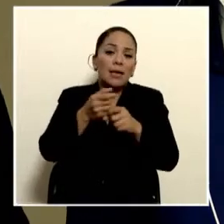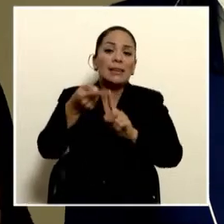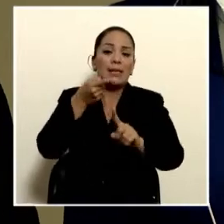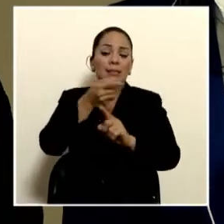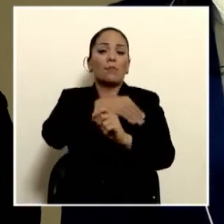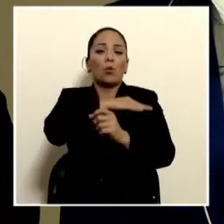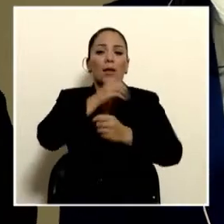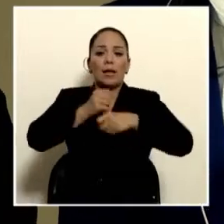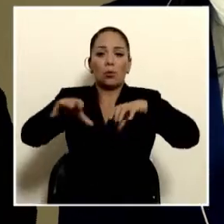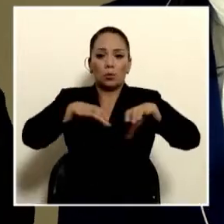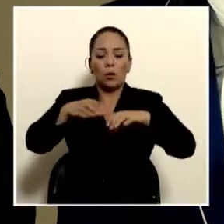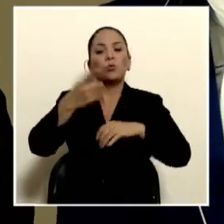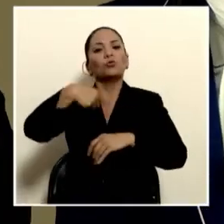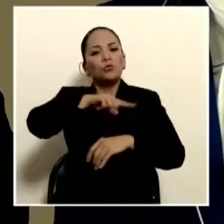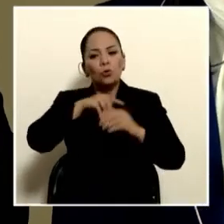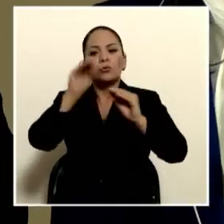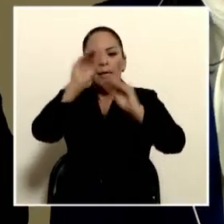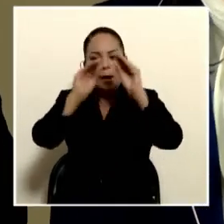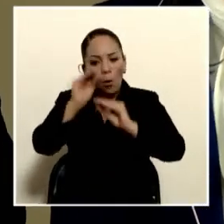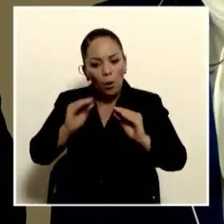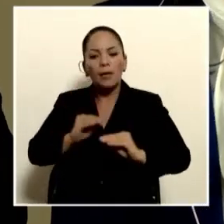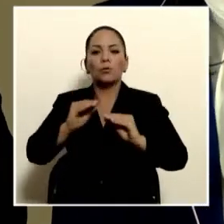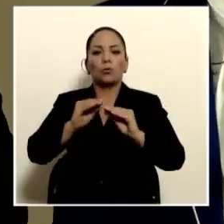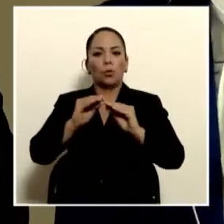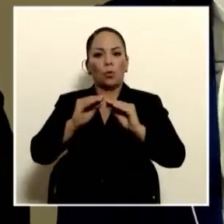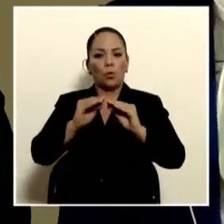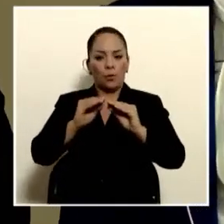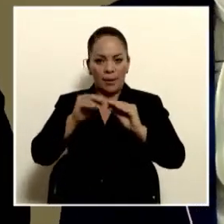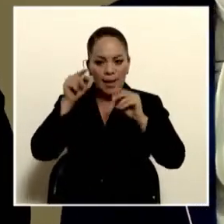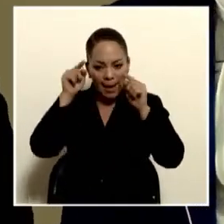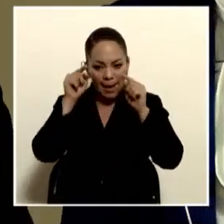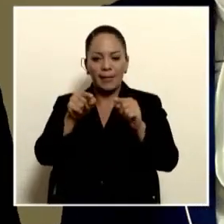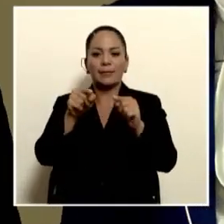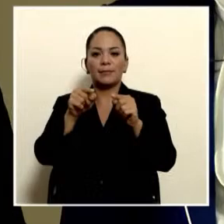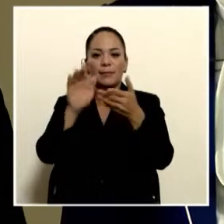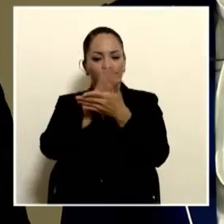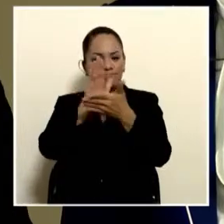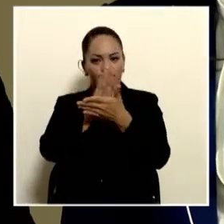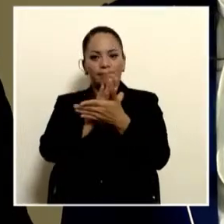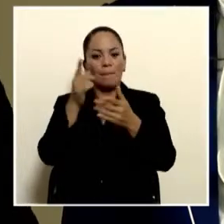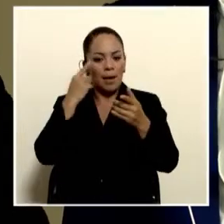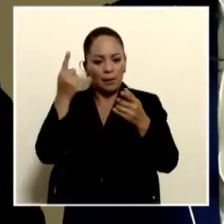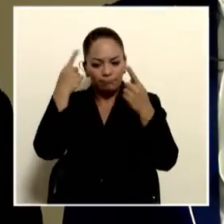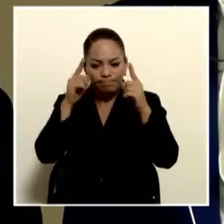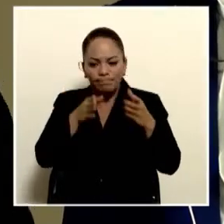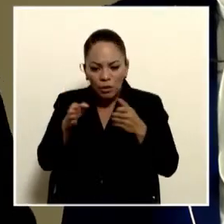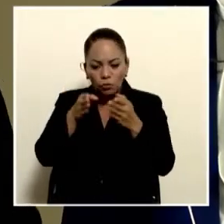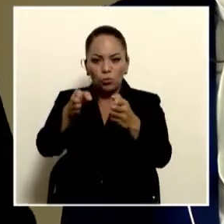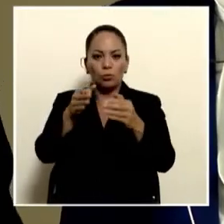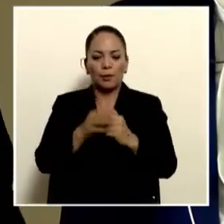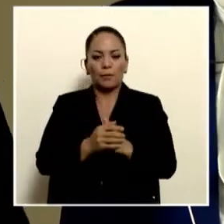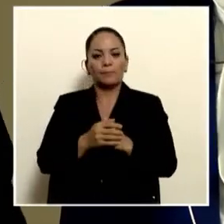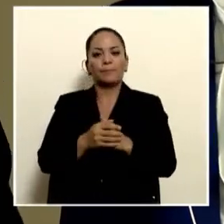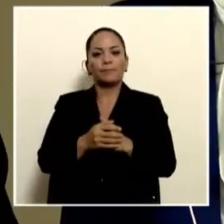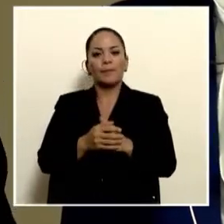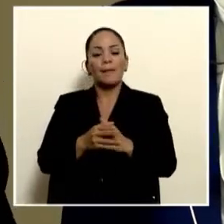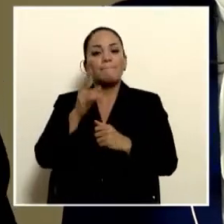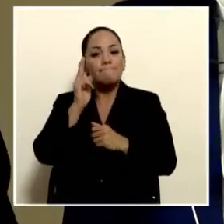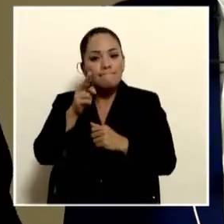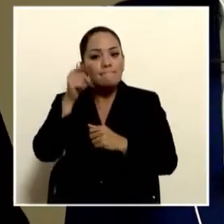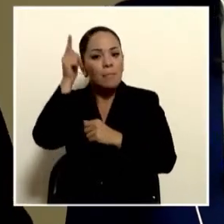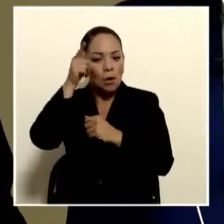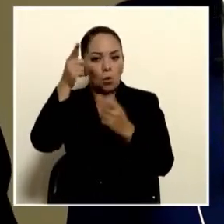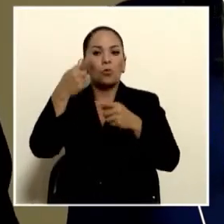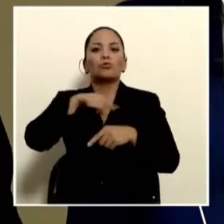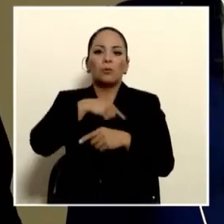Ejecutivo. Pero estamos elaborando y construyendo esa hoja de ruta dentro de la misma lógica